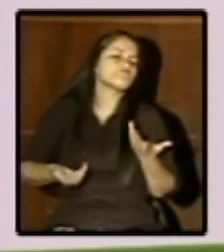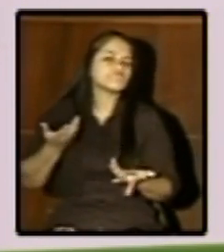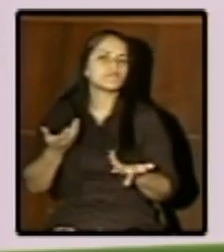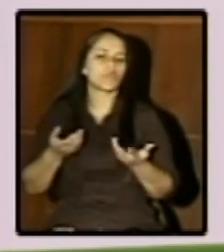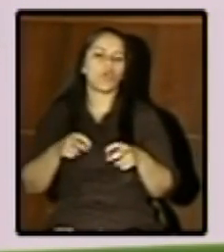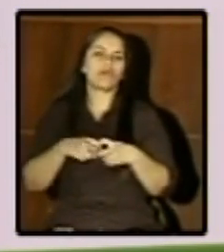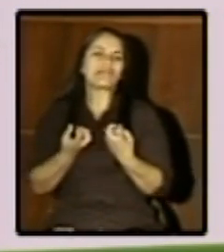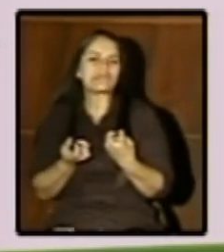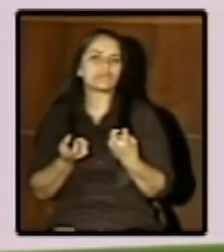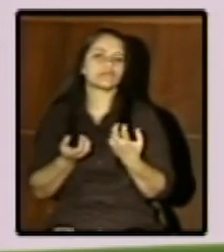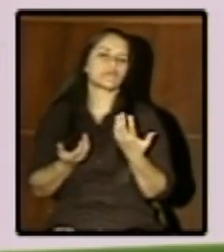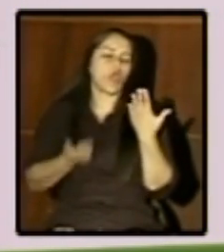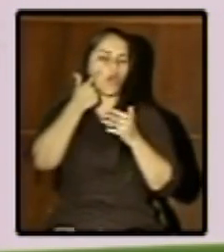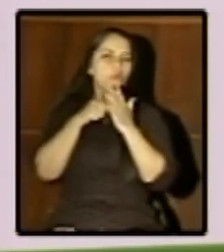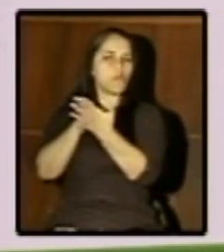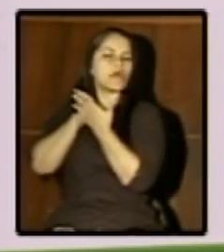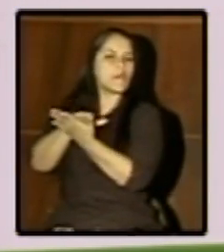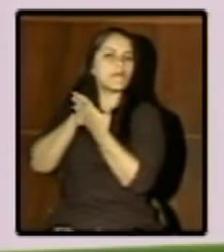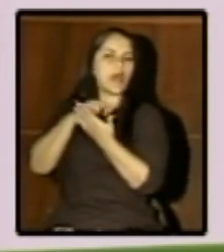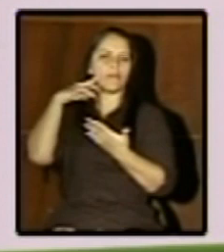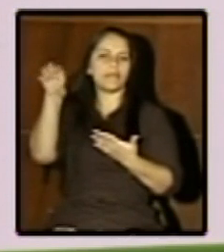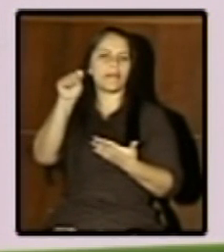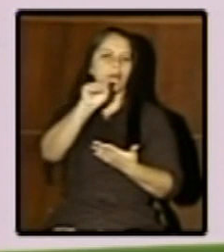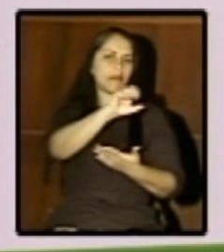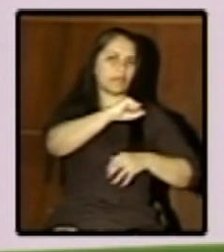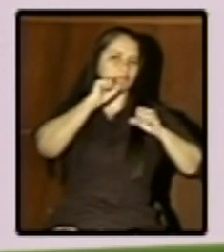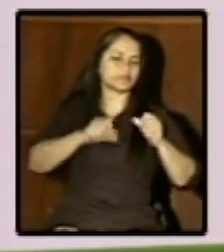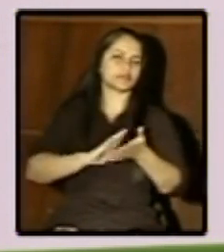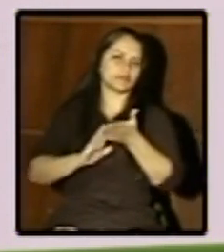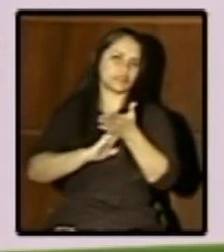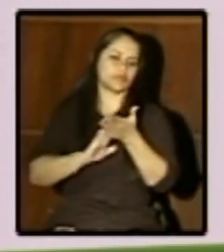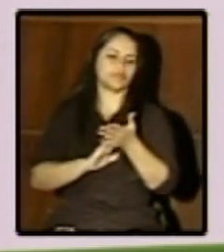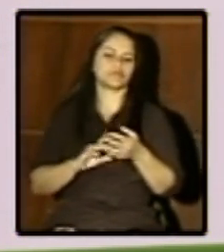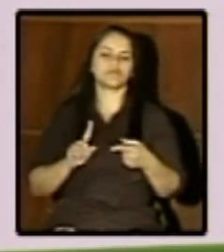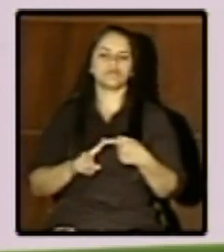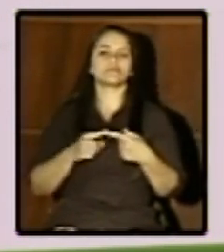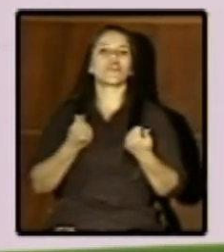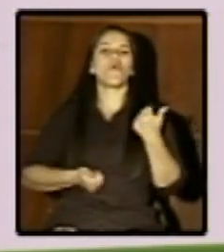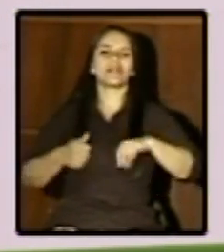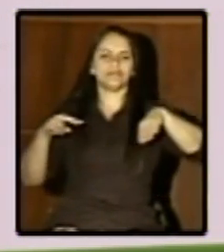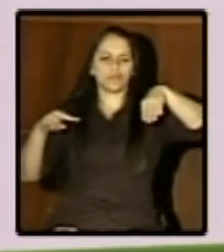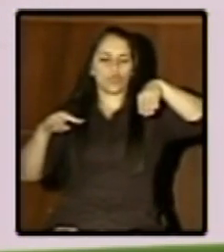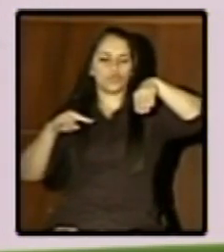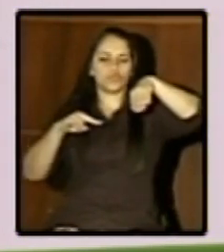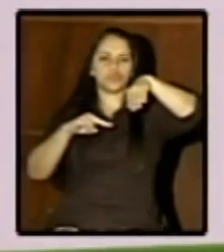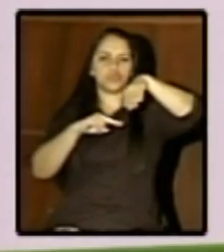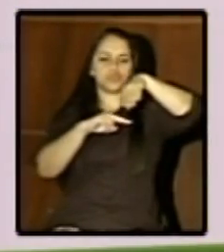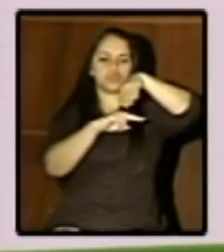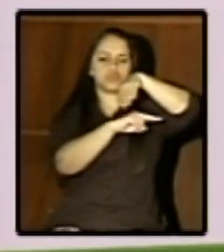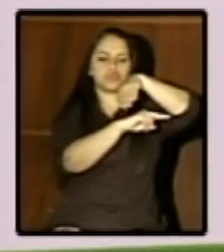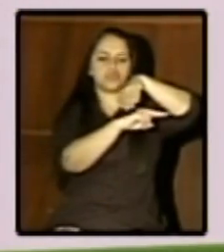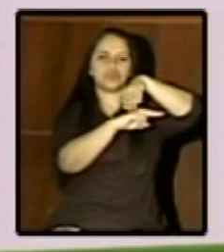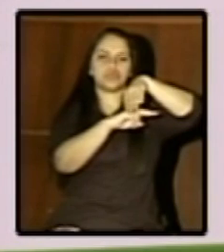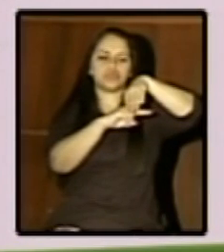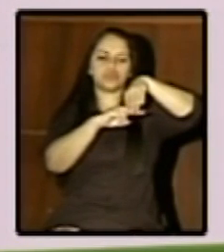una bursitis ahí a nivel del hombro, si el tendoncito está inflamado, o incluso nos puede mostrar si el tendón se rompió, los tendones del